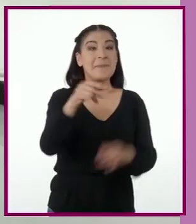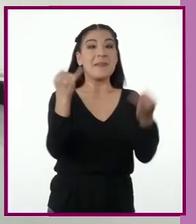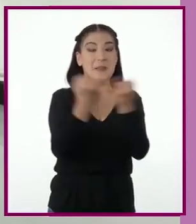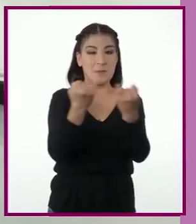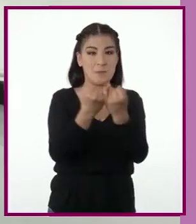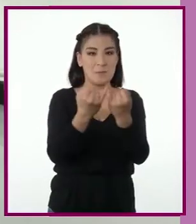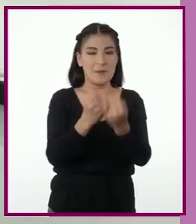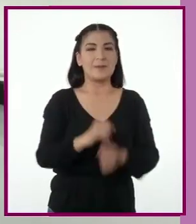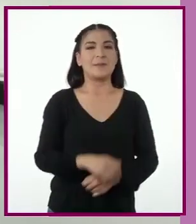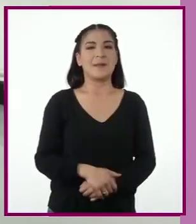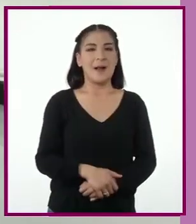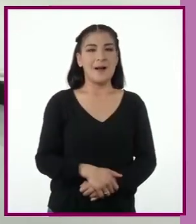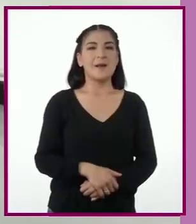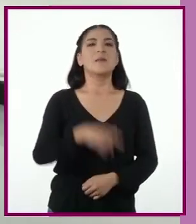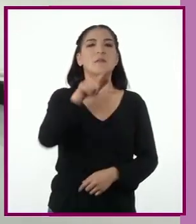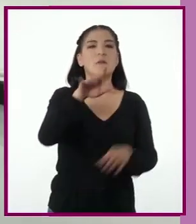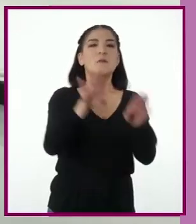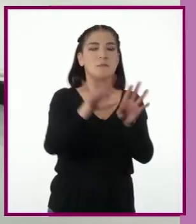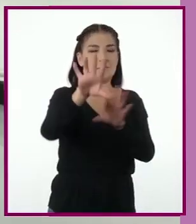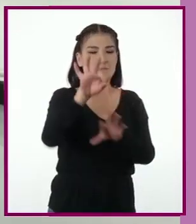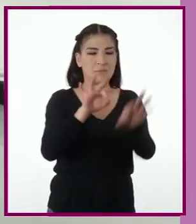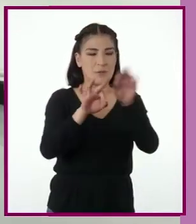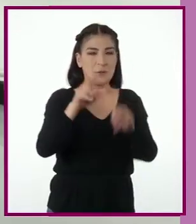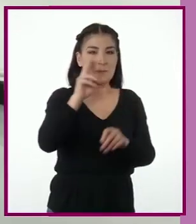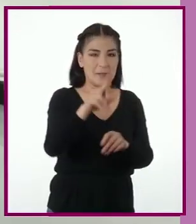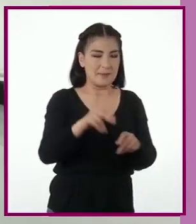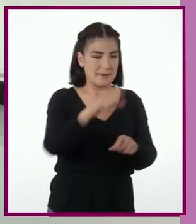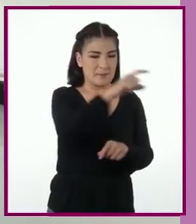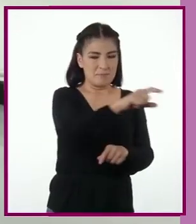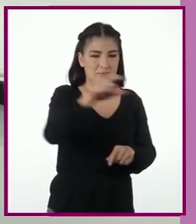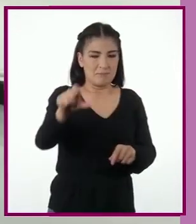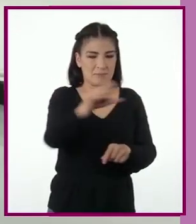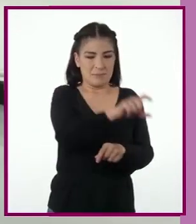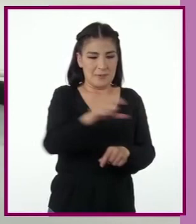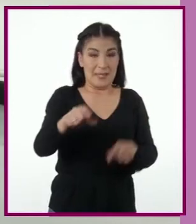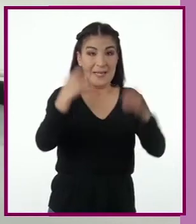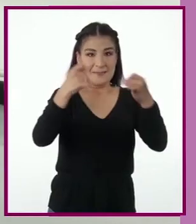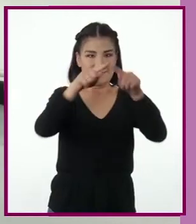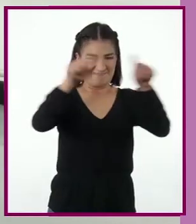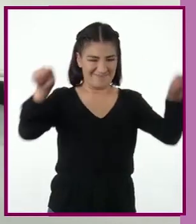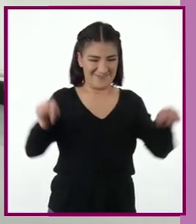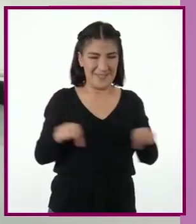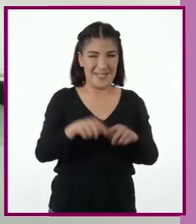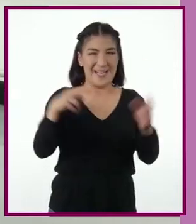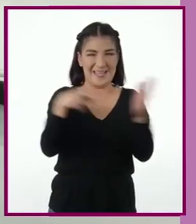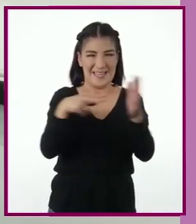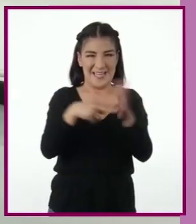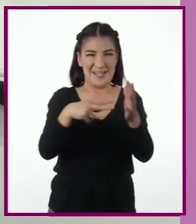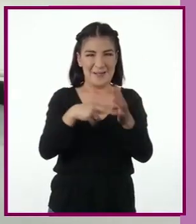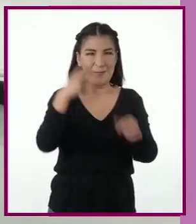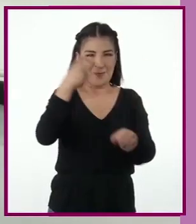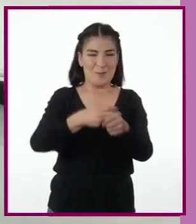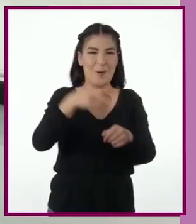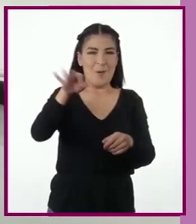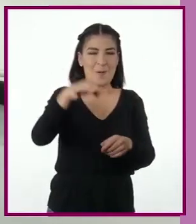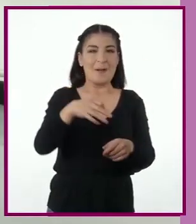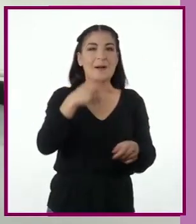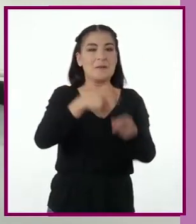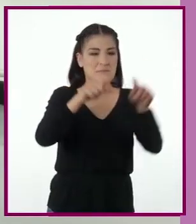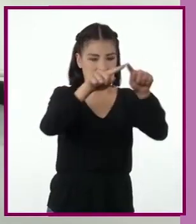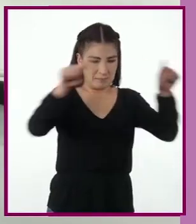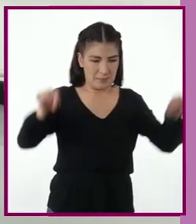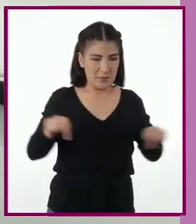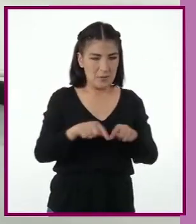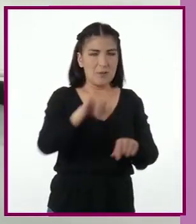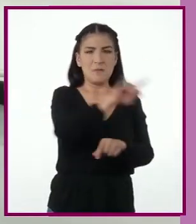Posteriormente, vamos a distribuir de forma equitativa a lo largo de la cartulina cada uno de estos cuadritos. ¿Qué